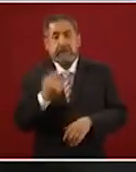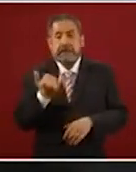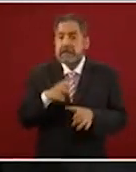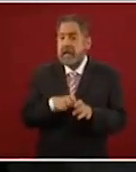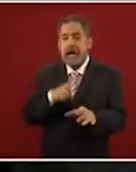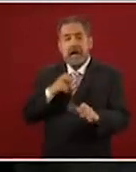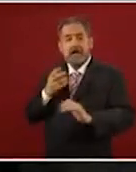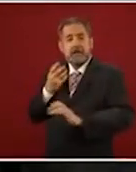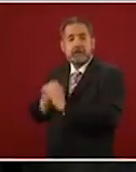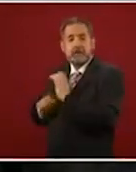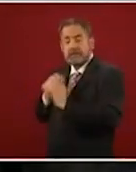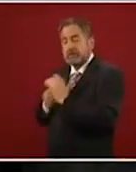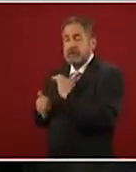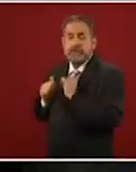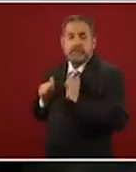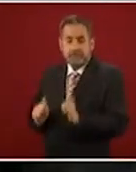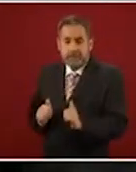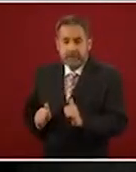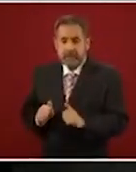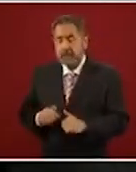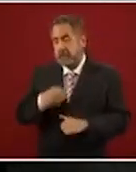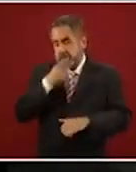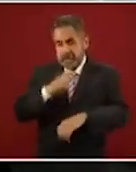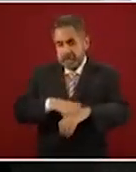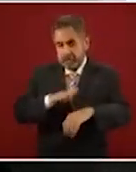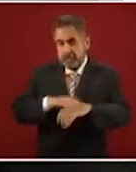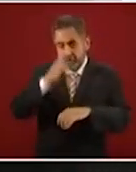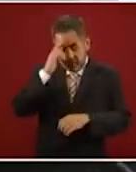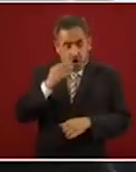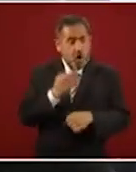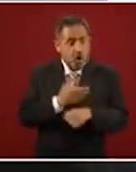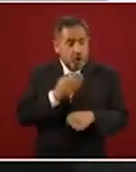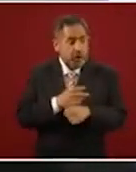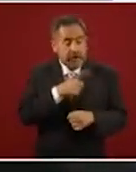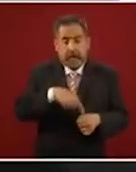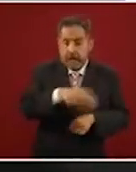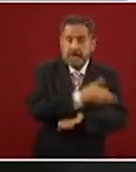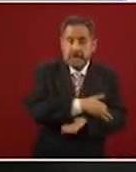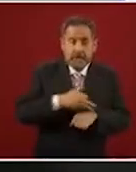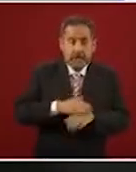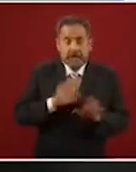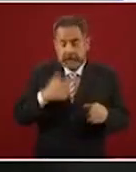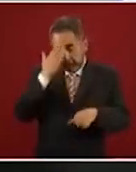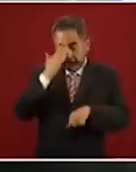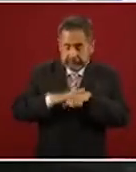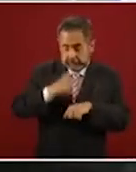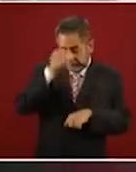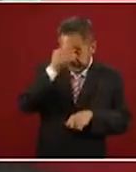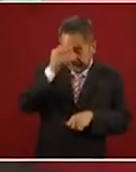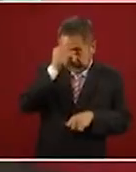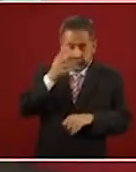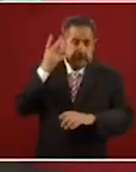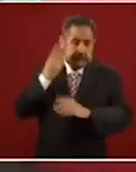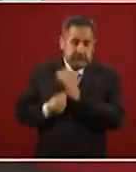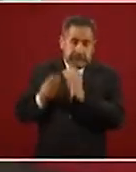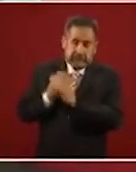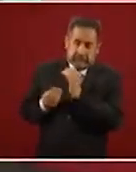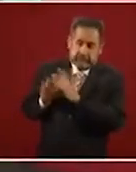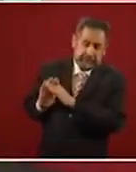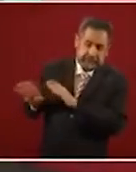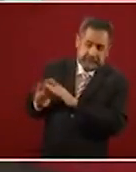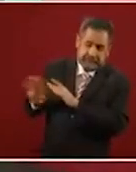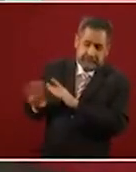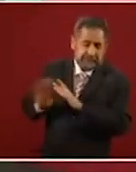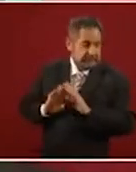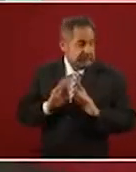Debo reconocer que las familias han confiado en sus autoridades en este tipo de hechos para hacer evacuaciones de inmediato